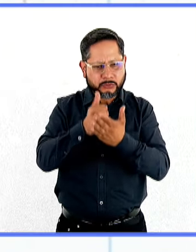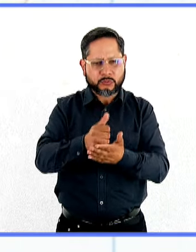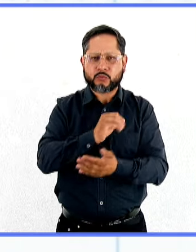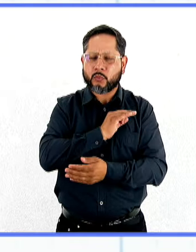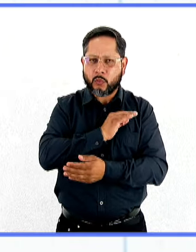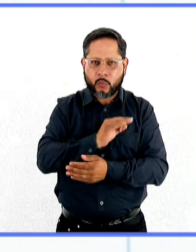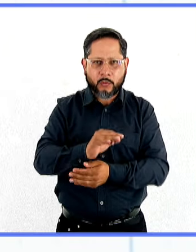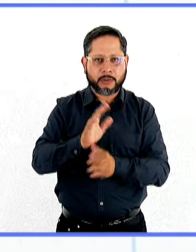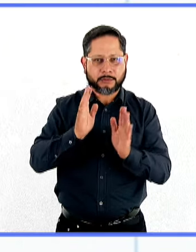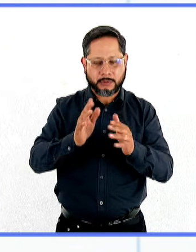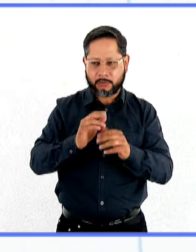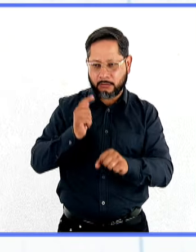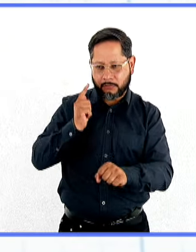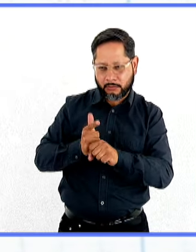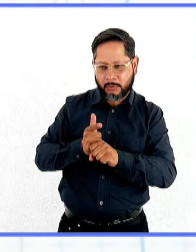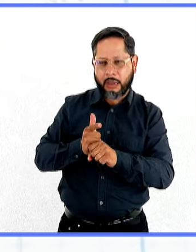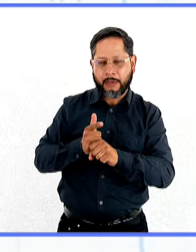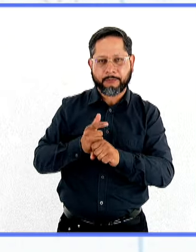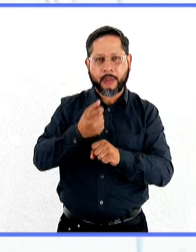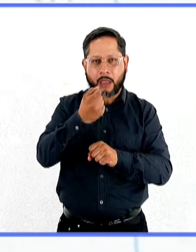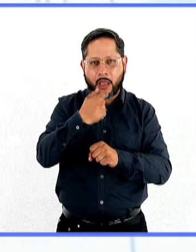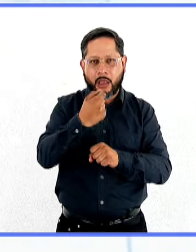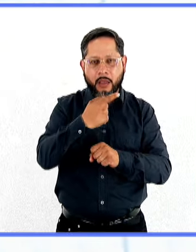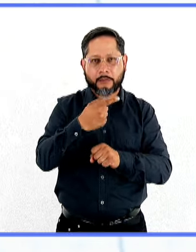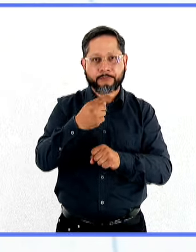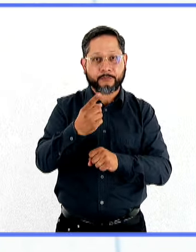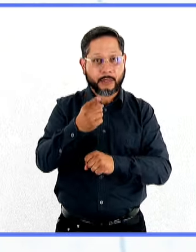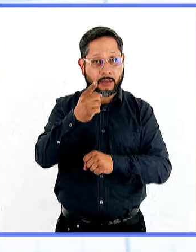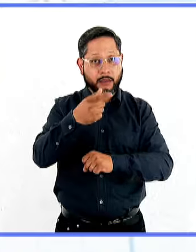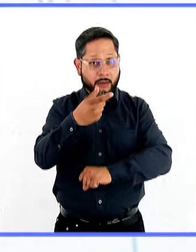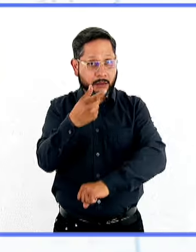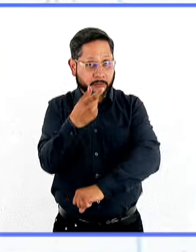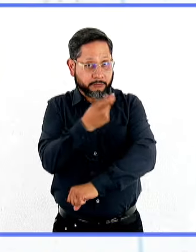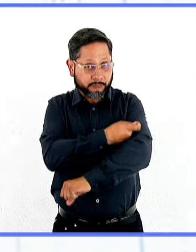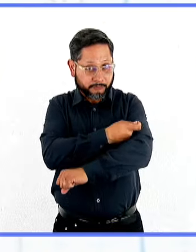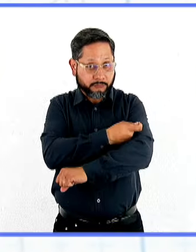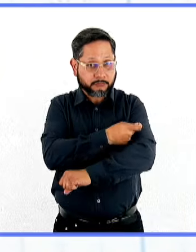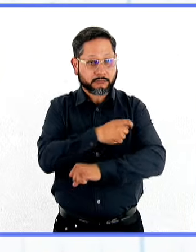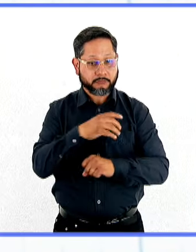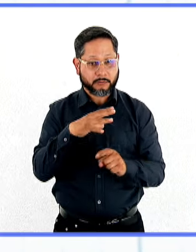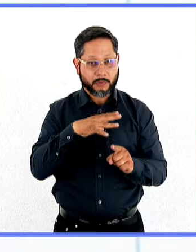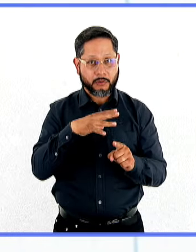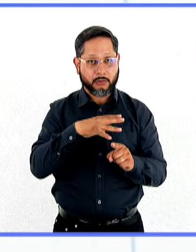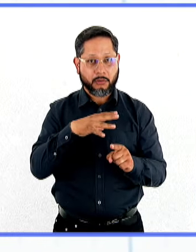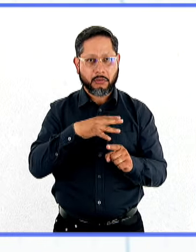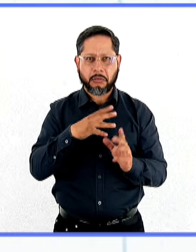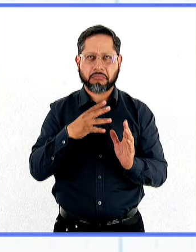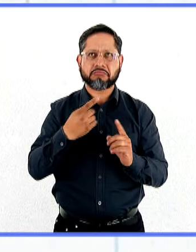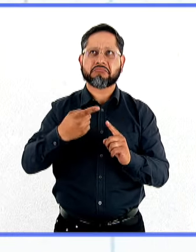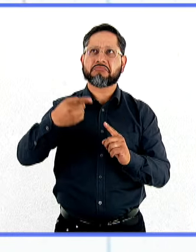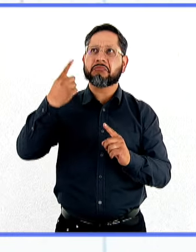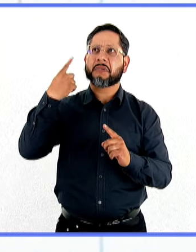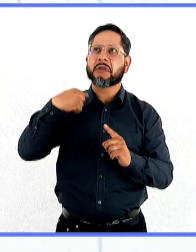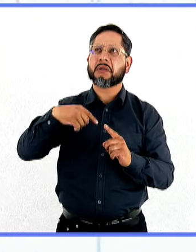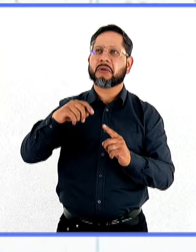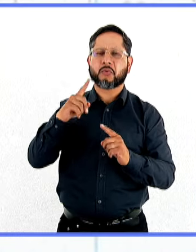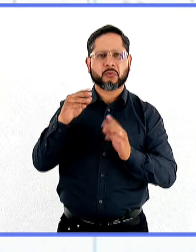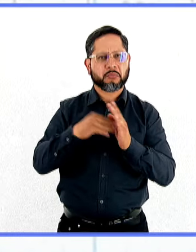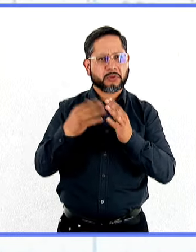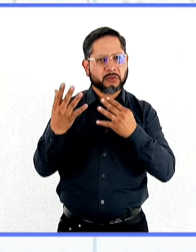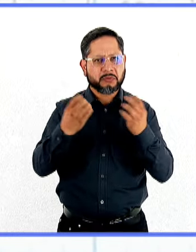seguir cuando se diagnostica y hay una vacuna que se usa desde pues desde finales de la década